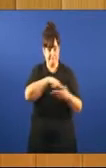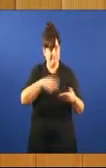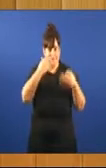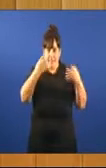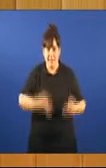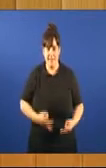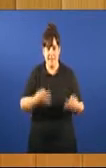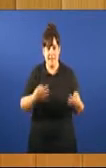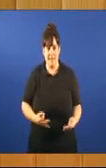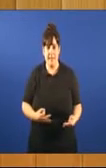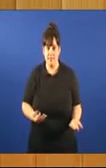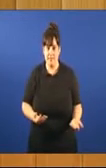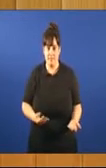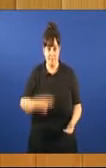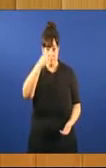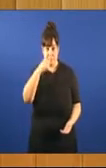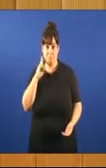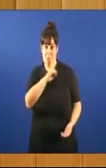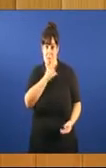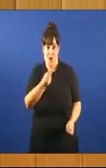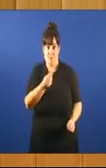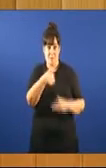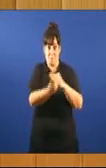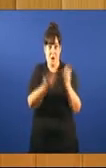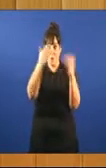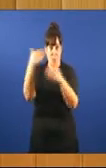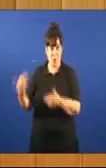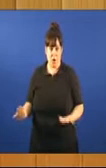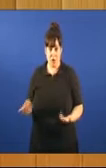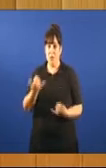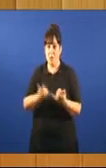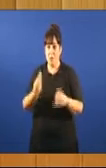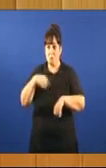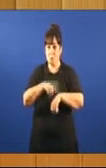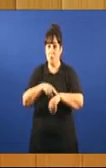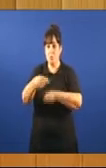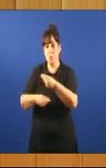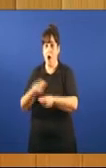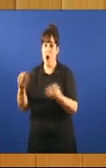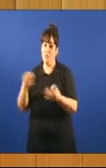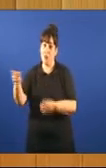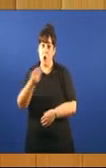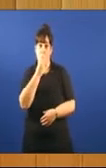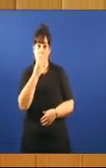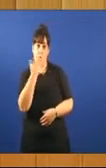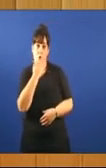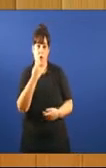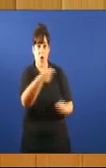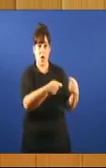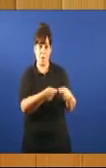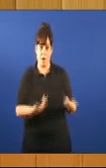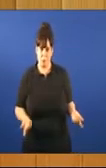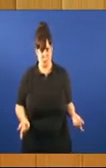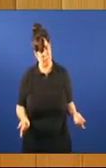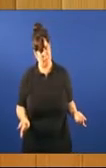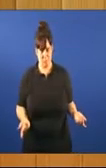hai pais que non poden dar de comer aos seus fillos, vostedes establecen o repago nos comedores escolares. Sabe o que